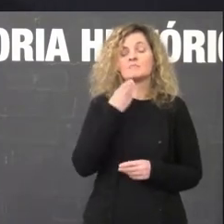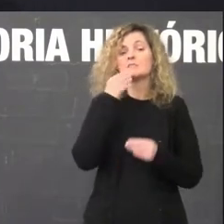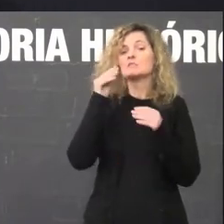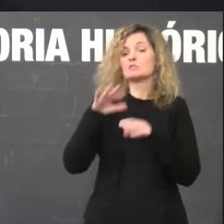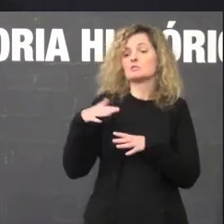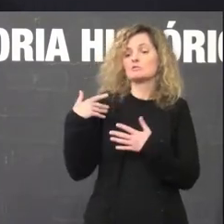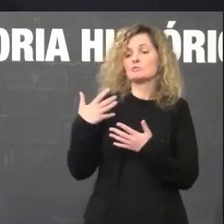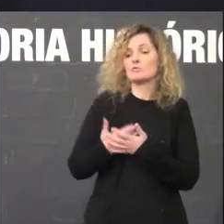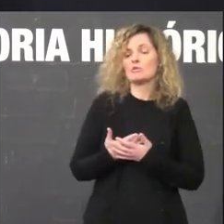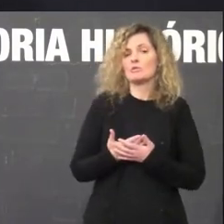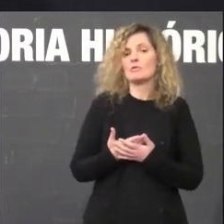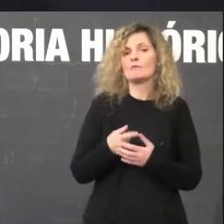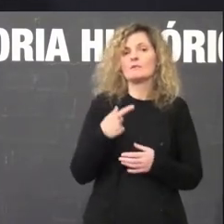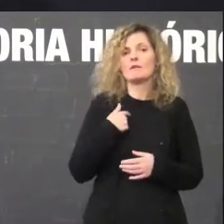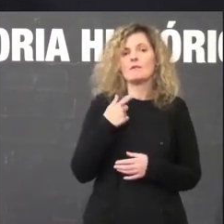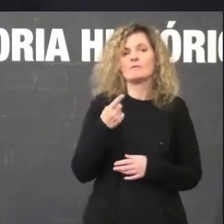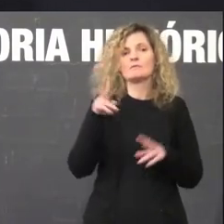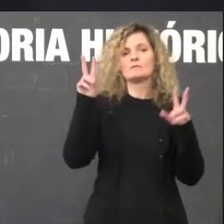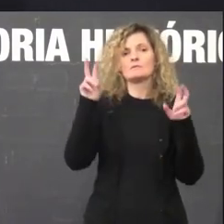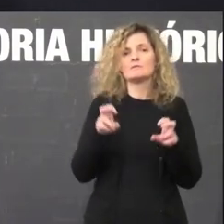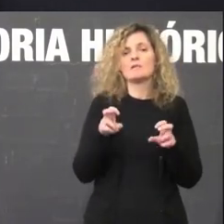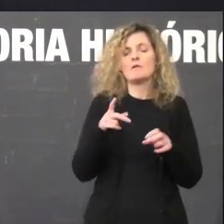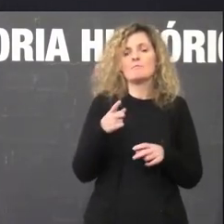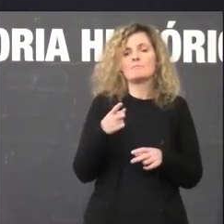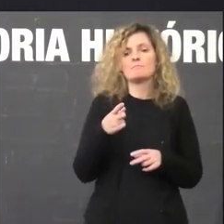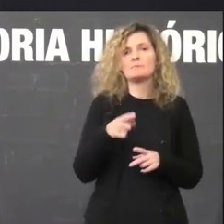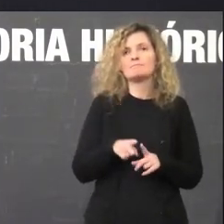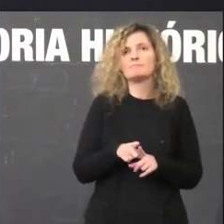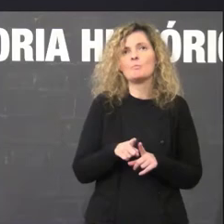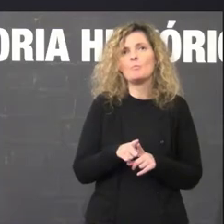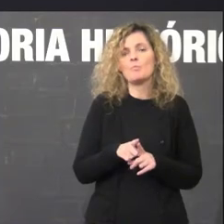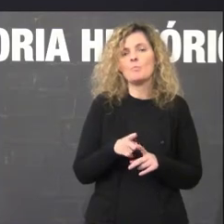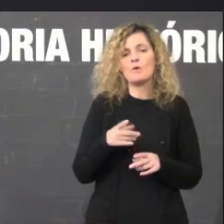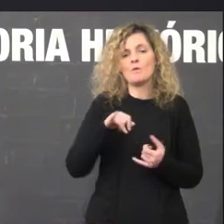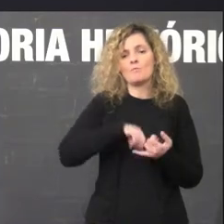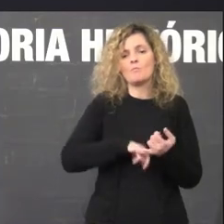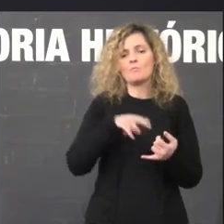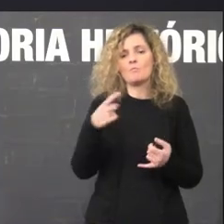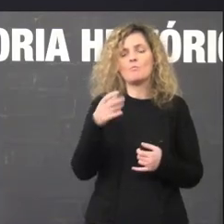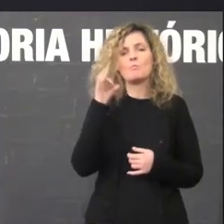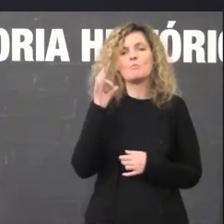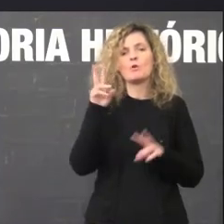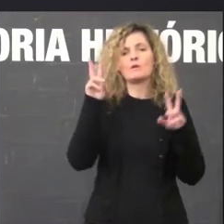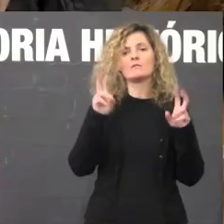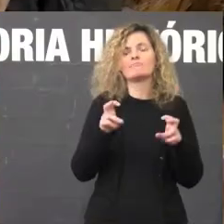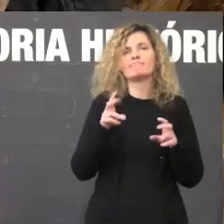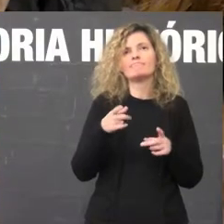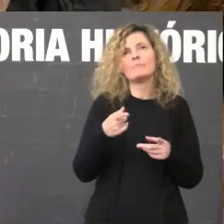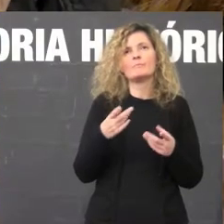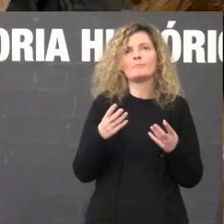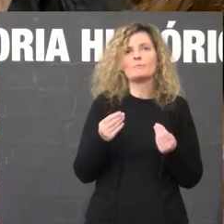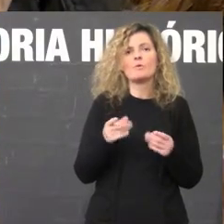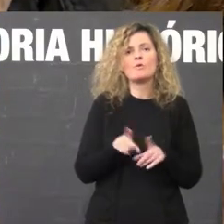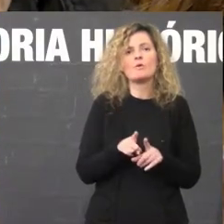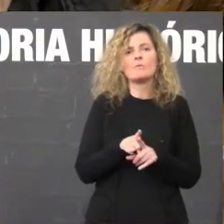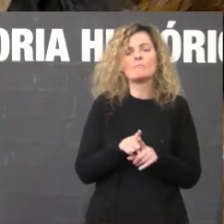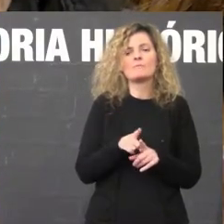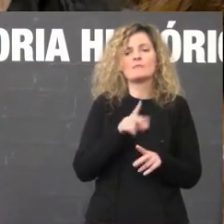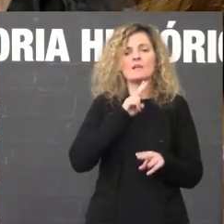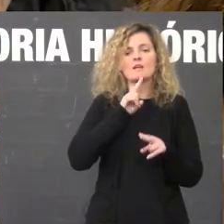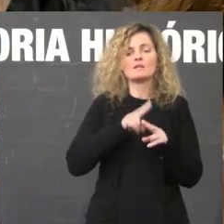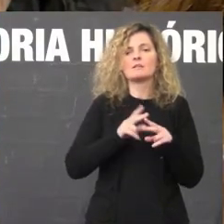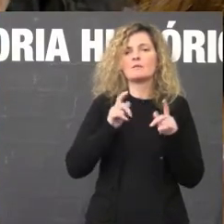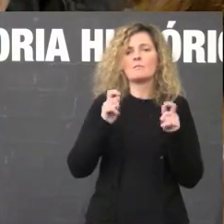historia, pois non trataba debidamente a súa muller, ou sobre todo era moi ou se